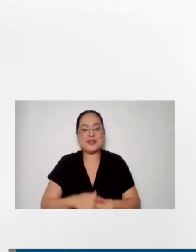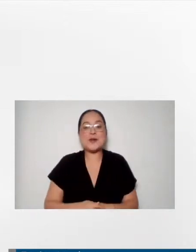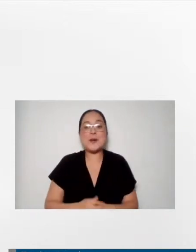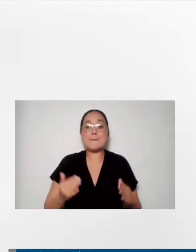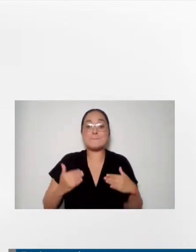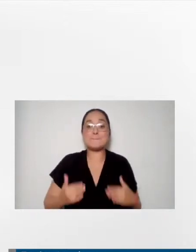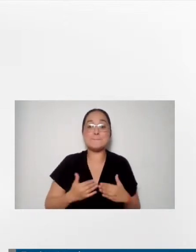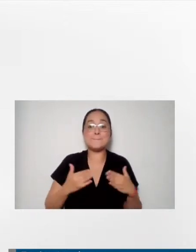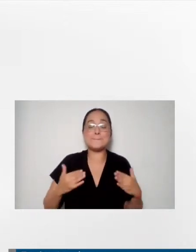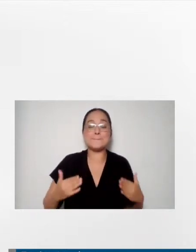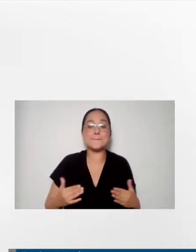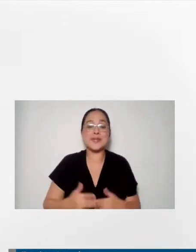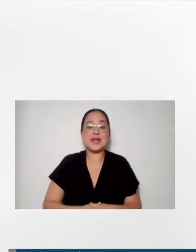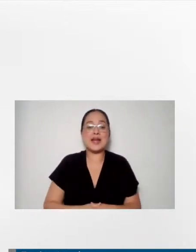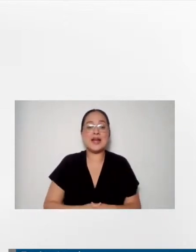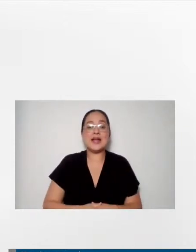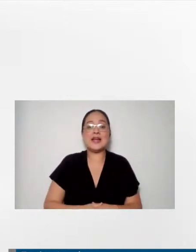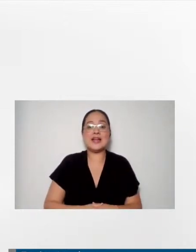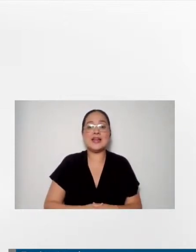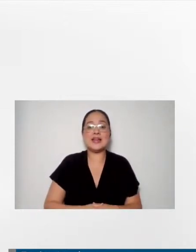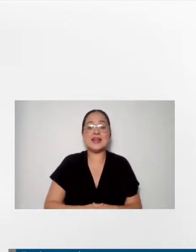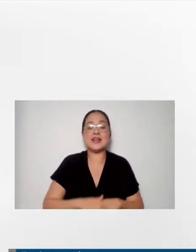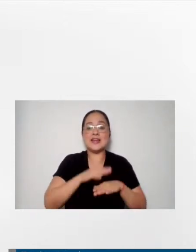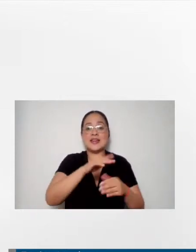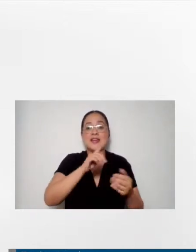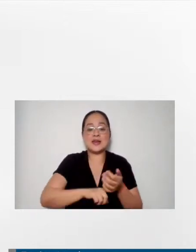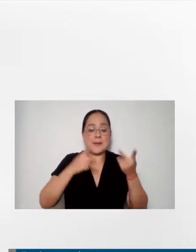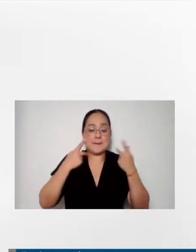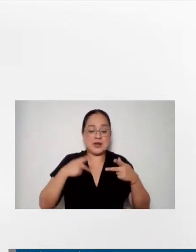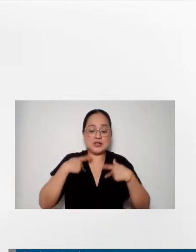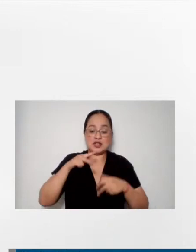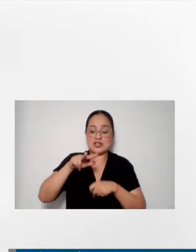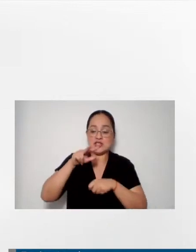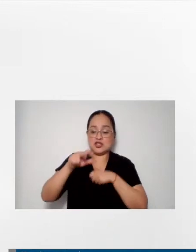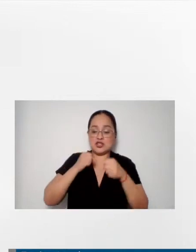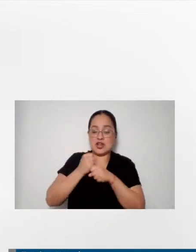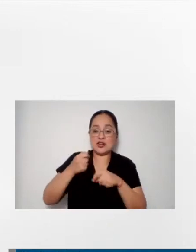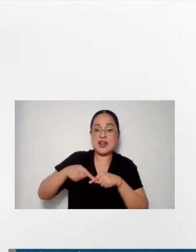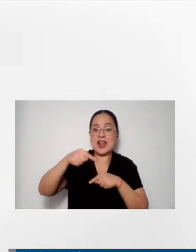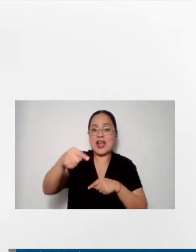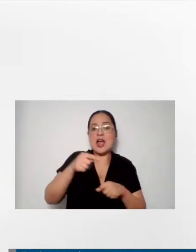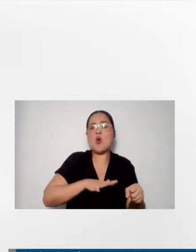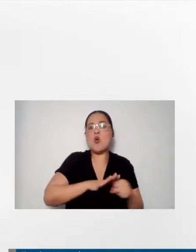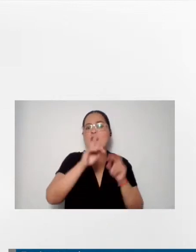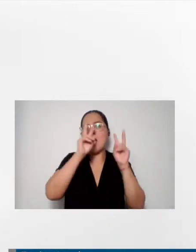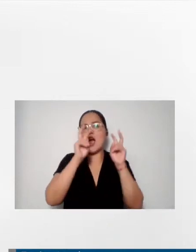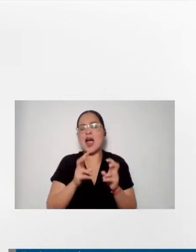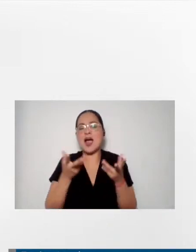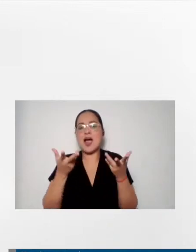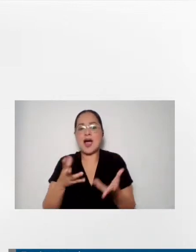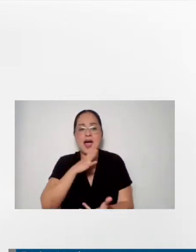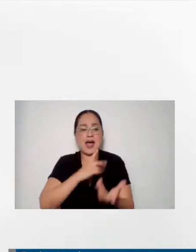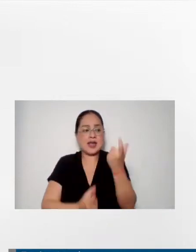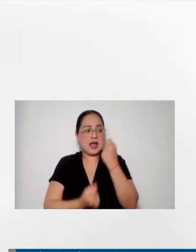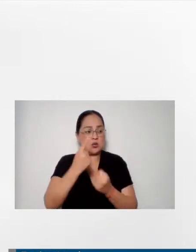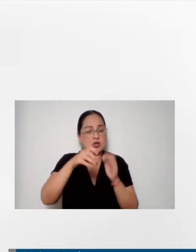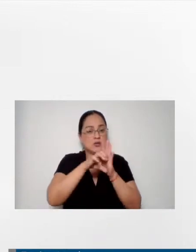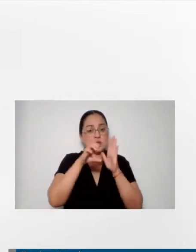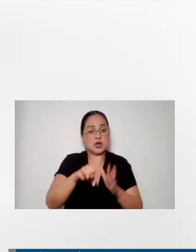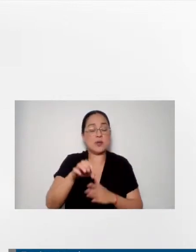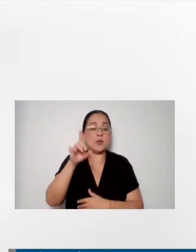parte de alimentos para personas mayores de 18 años, también hay unos casos en donde mujeres mayores de